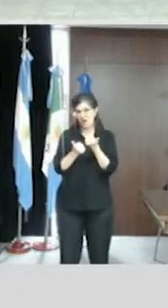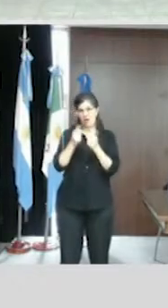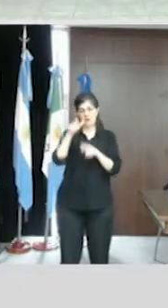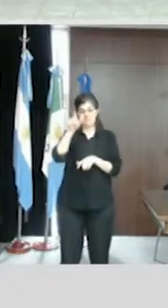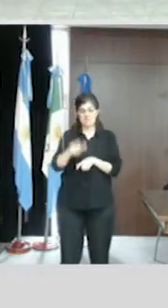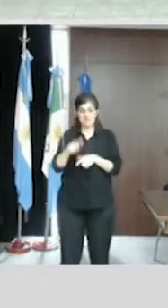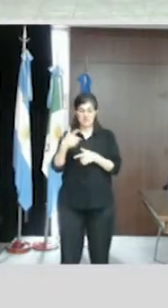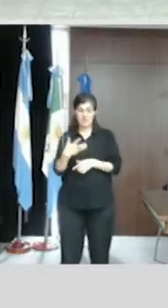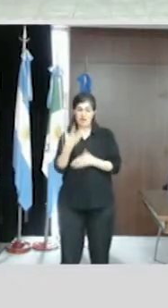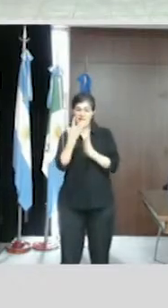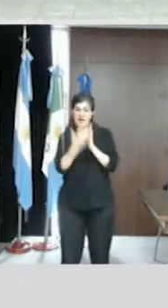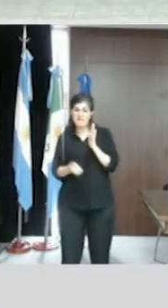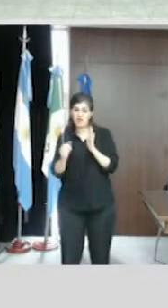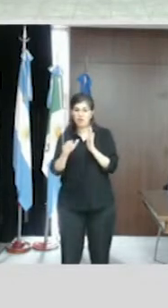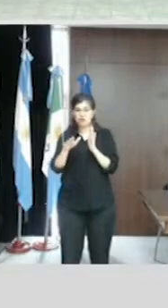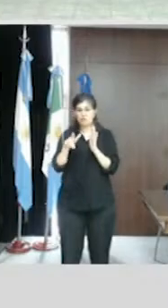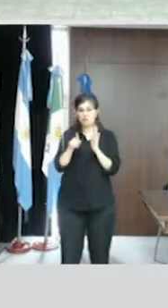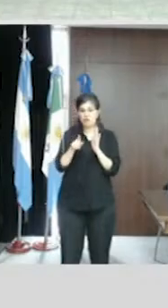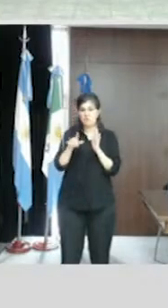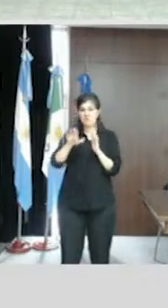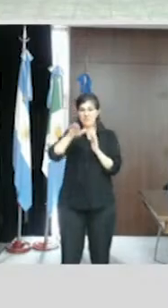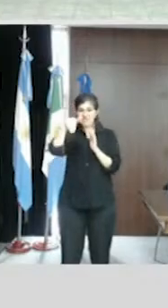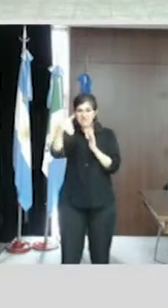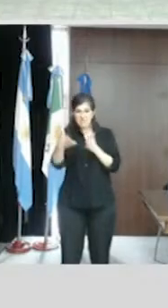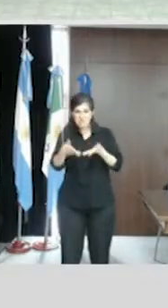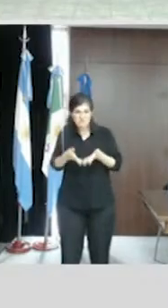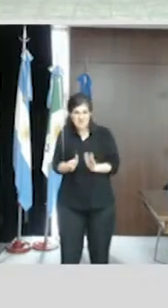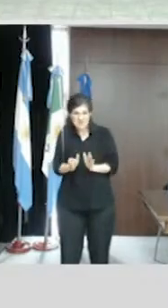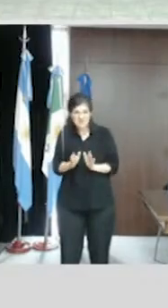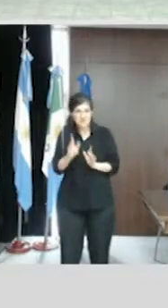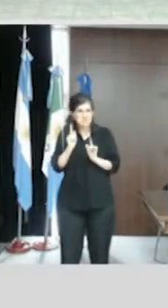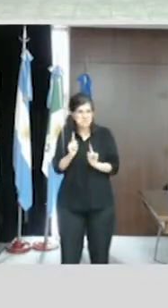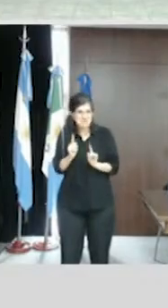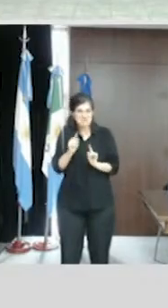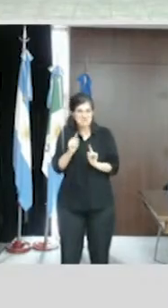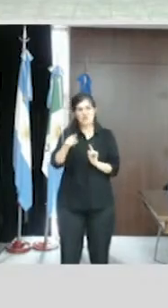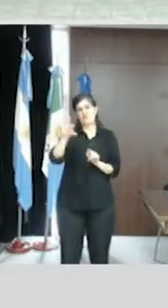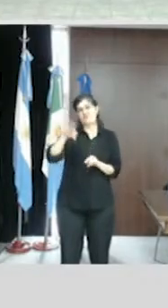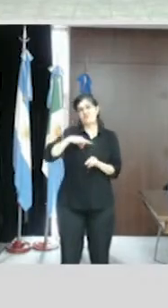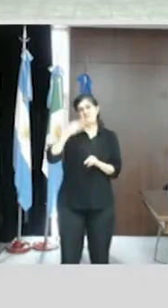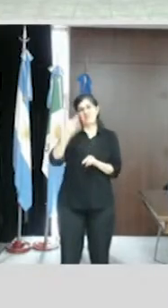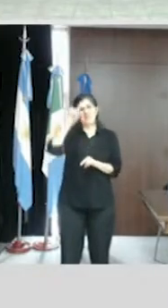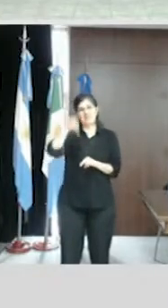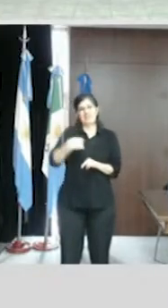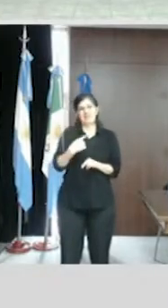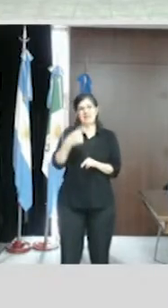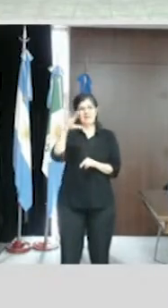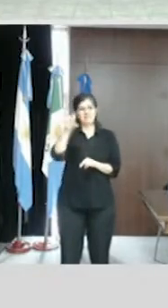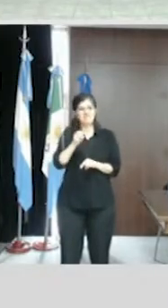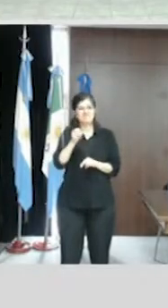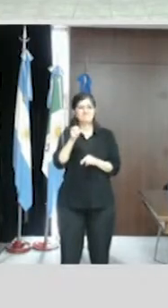de abortos? Busca traer vidas. Y no me quiero ir sin hacer un